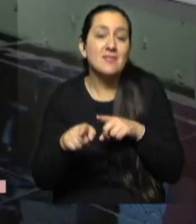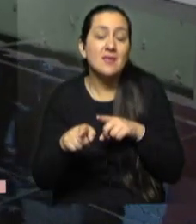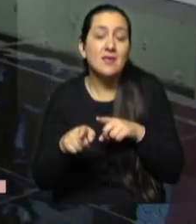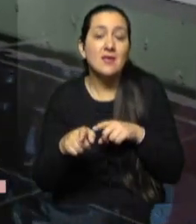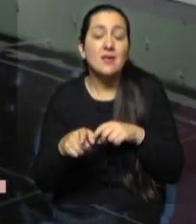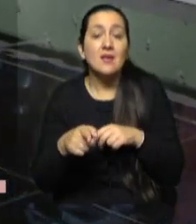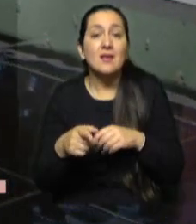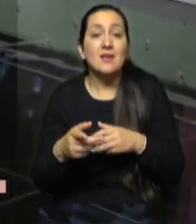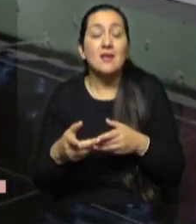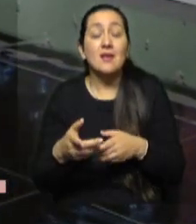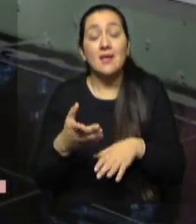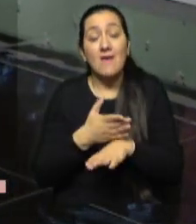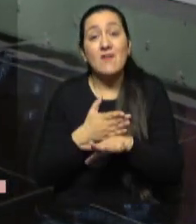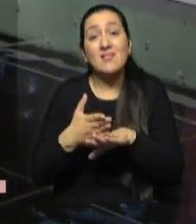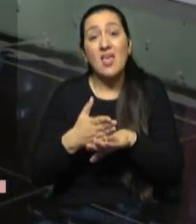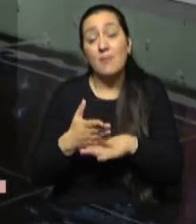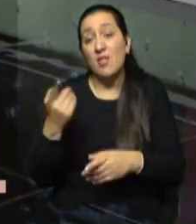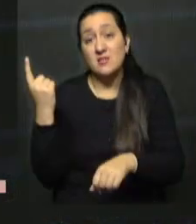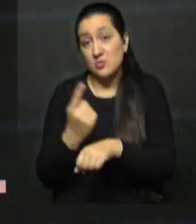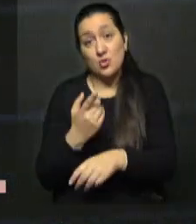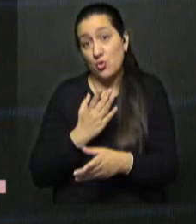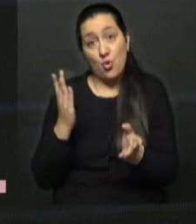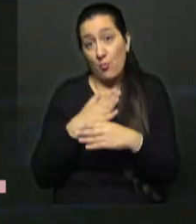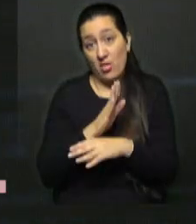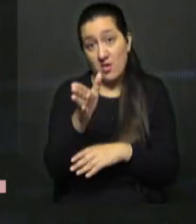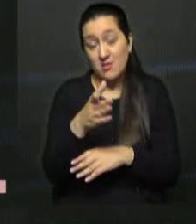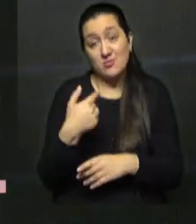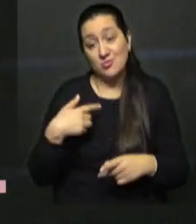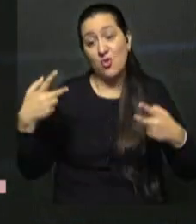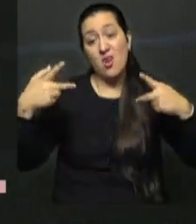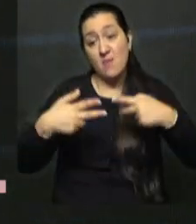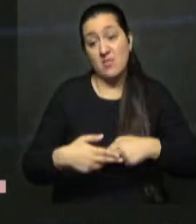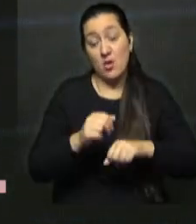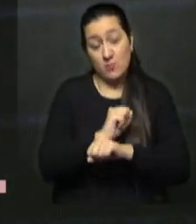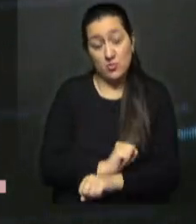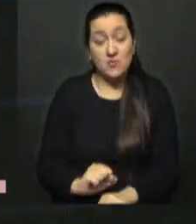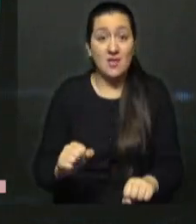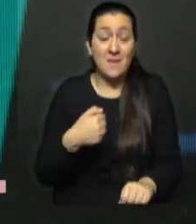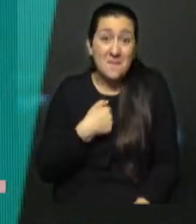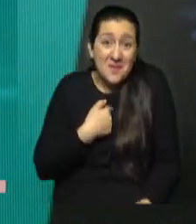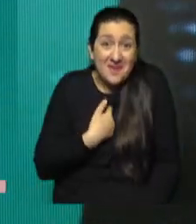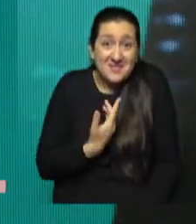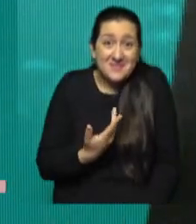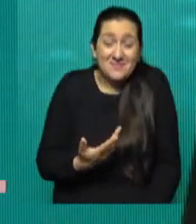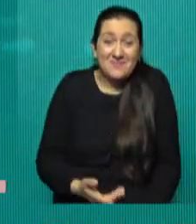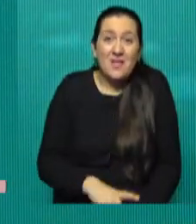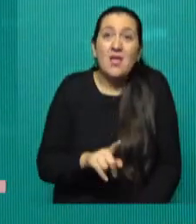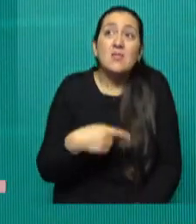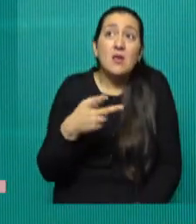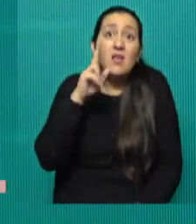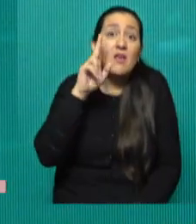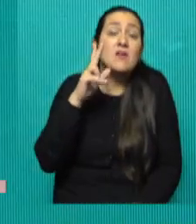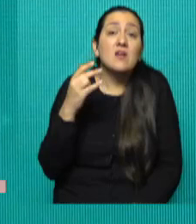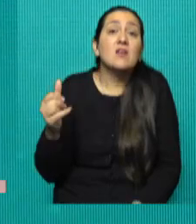la decisión no puedo hacerlo así que se me restringe bastante las posibilidades mías después habrá que